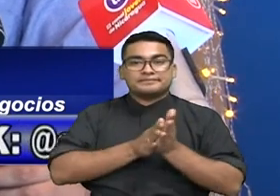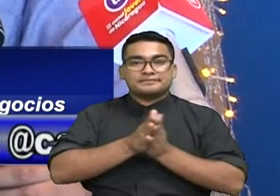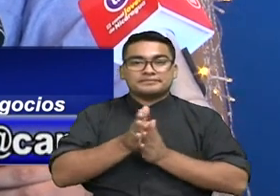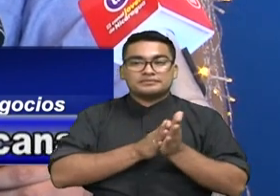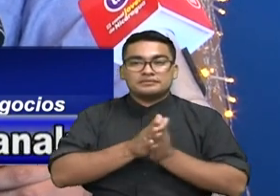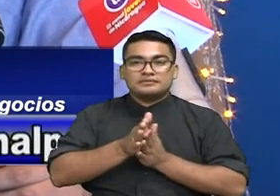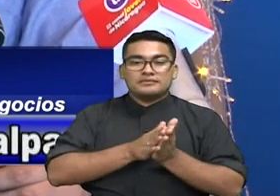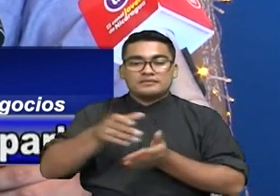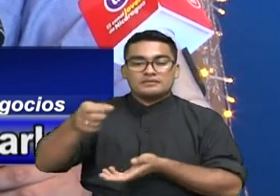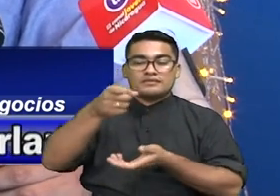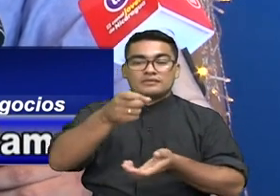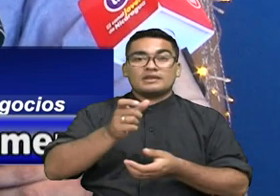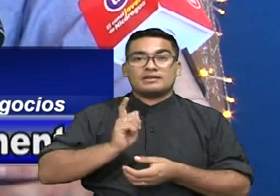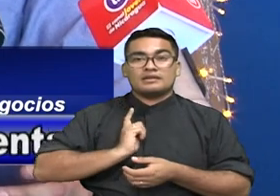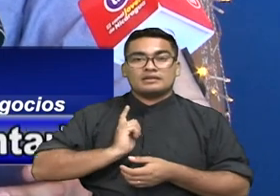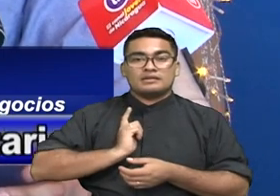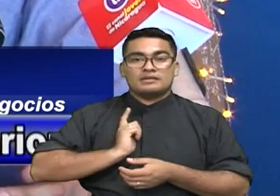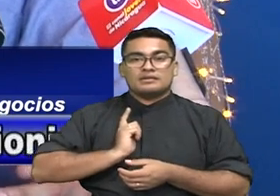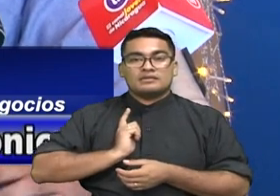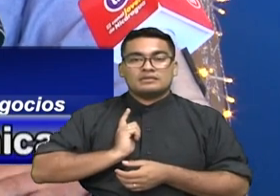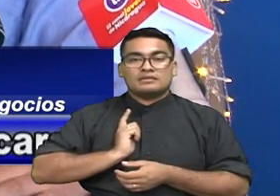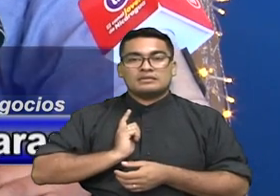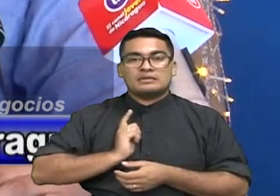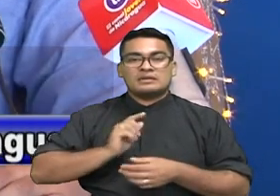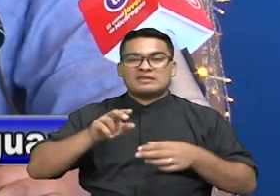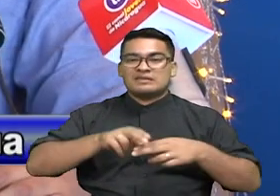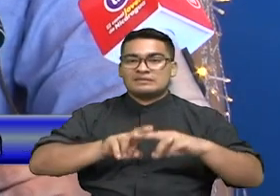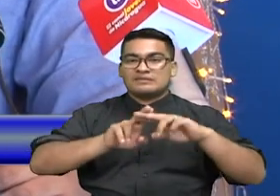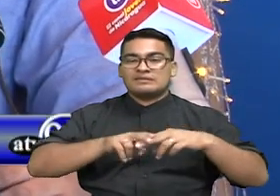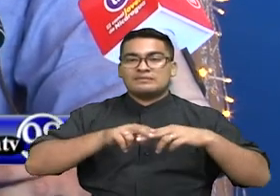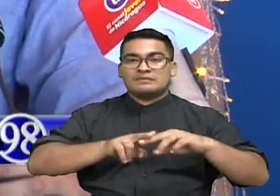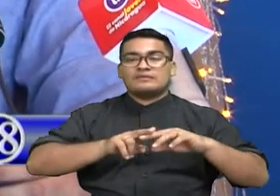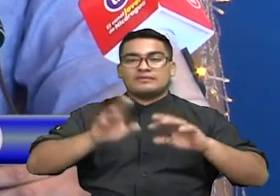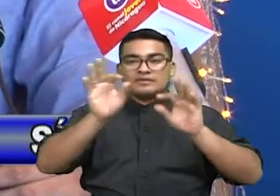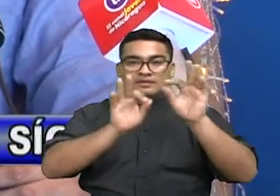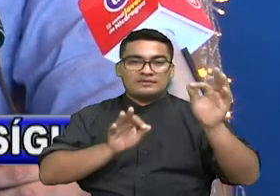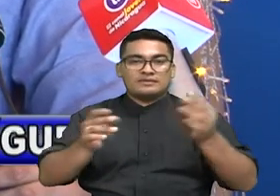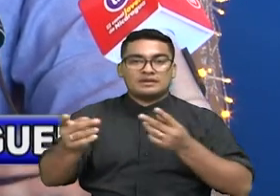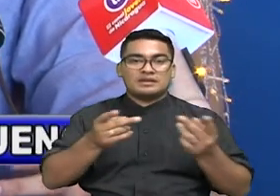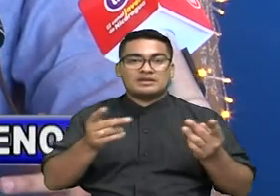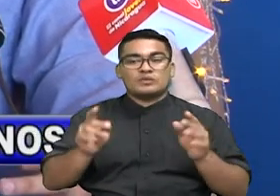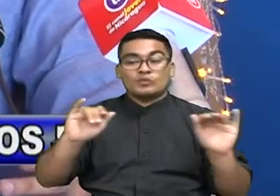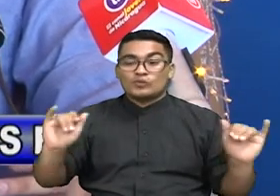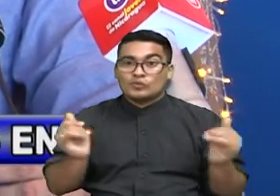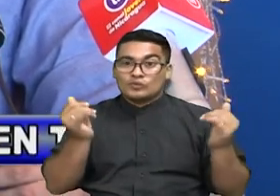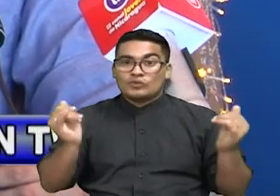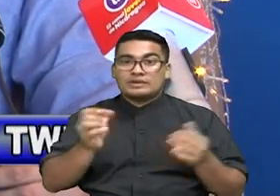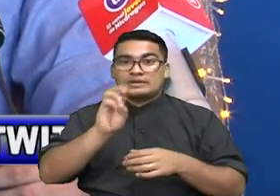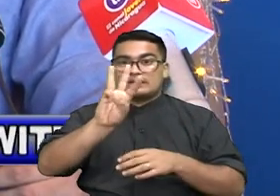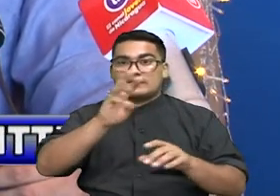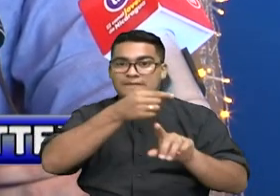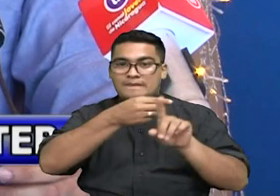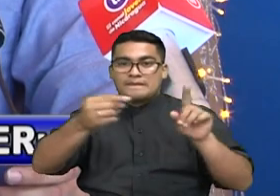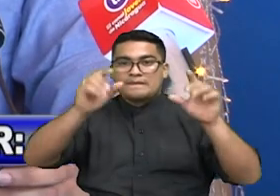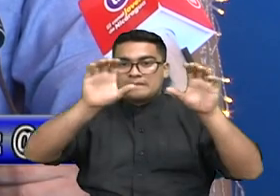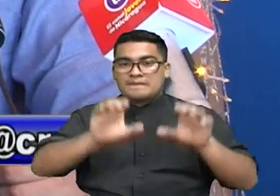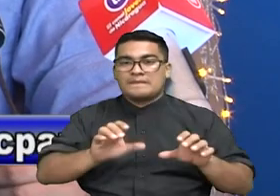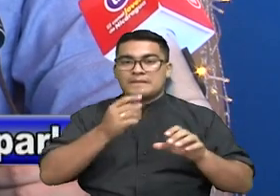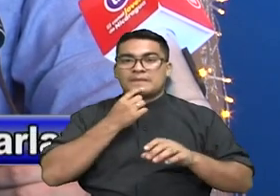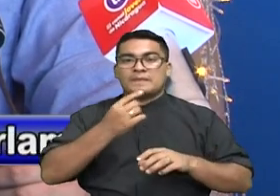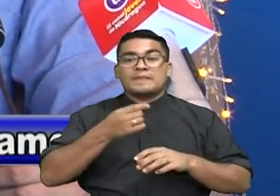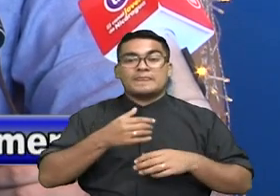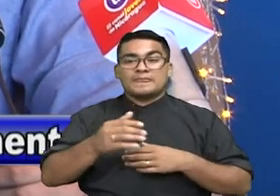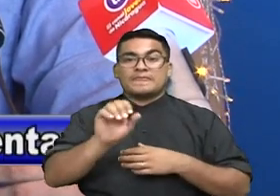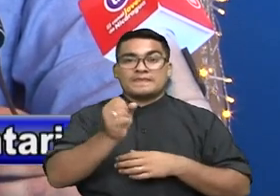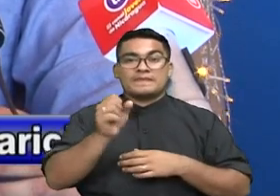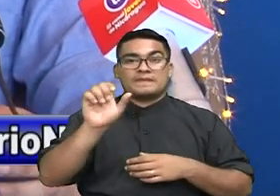brindis mariano que vamos a tener en el Parque Nacional de Feria, en el área de juego, ¿verdad? A las 3:30 de la tarde. El sábado